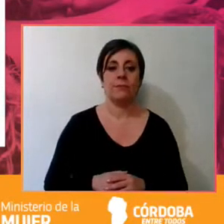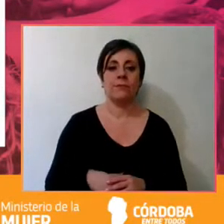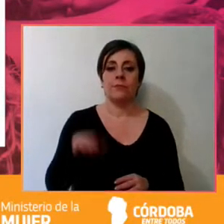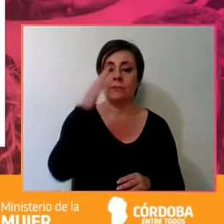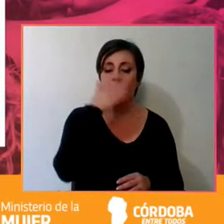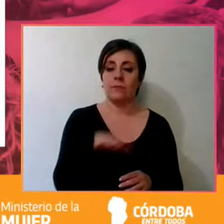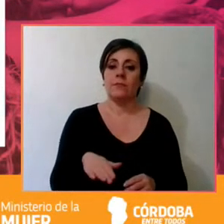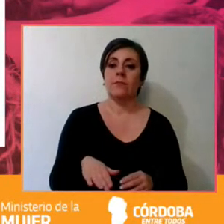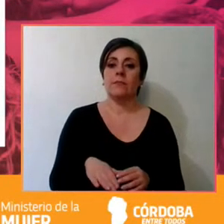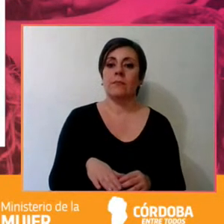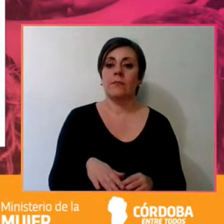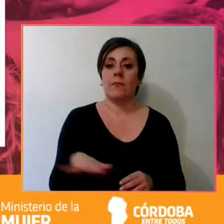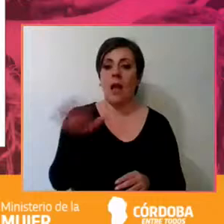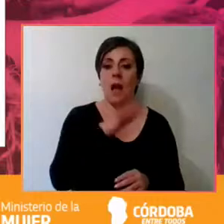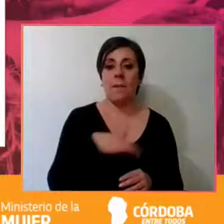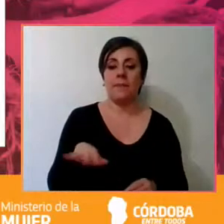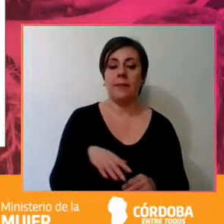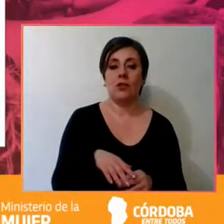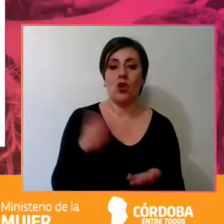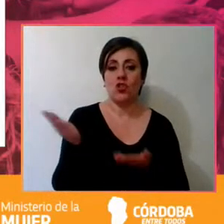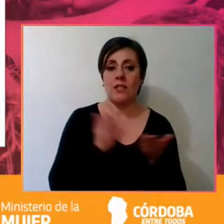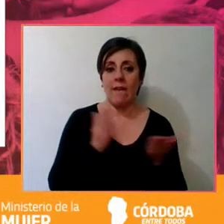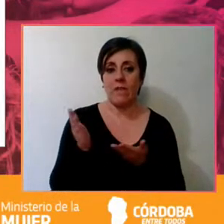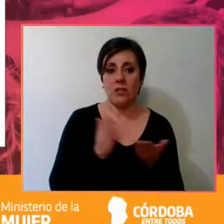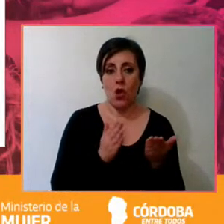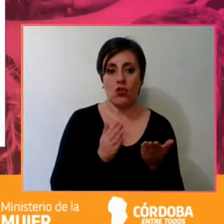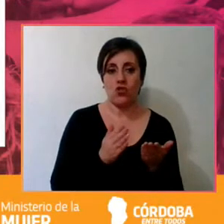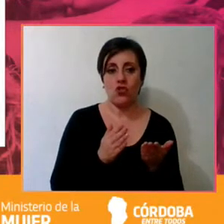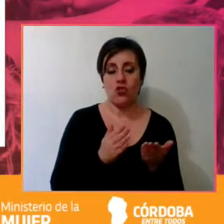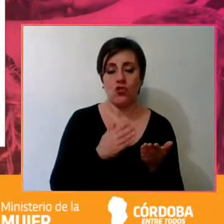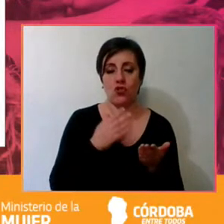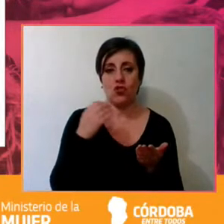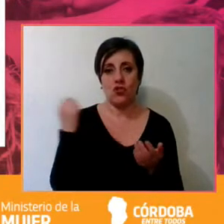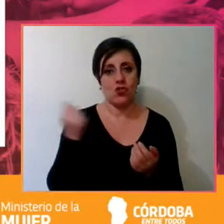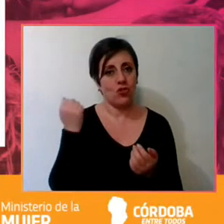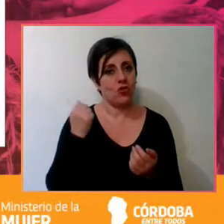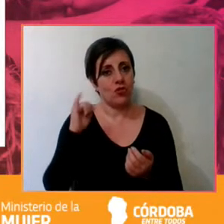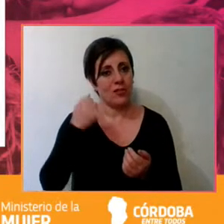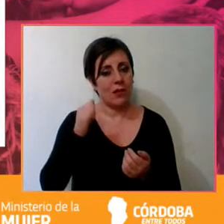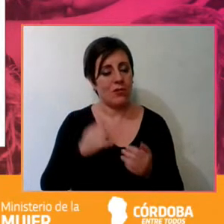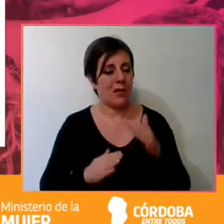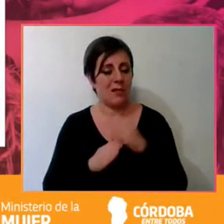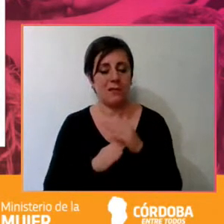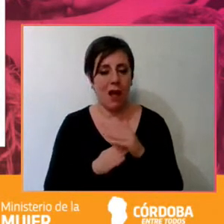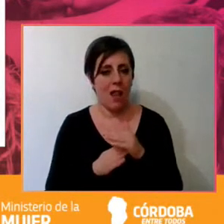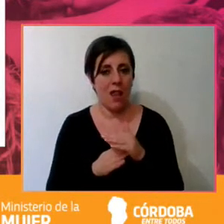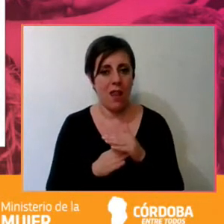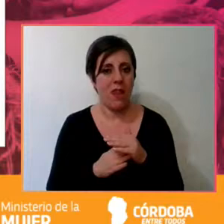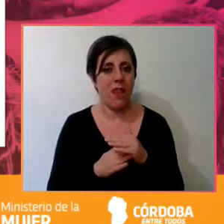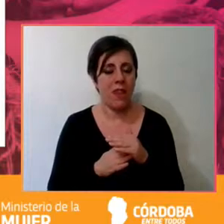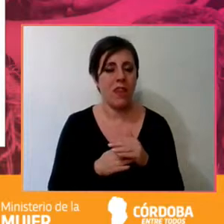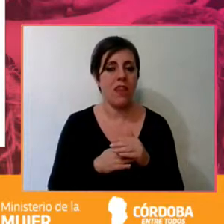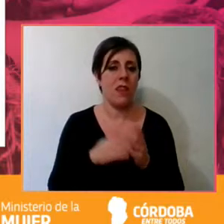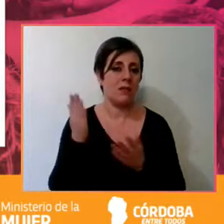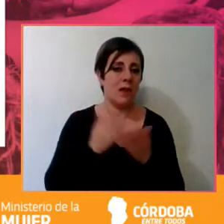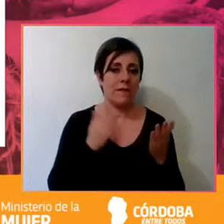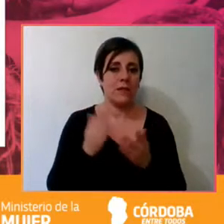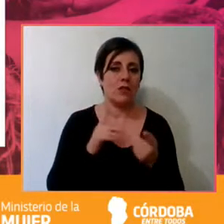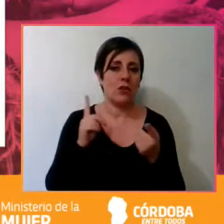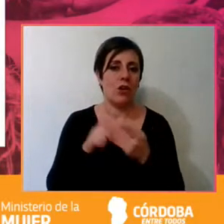en el ámbito de los servicios esenciales, ¿no es cierto?, se refiere a aquellos servicios y respuestas que están